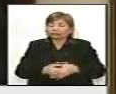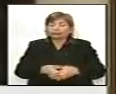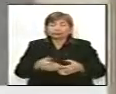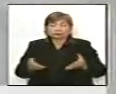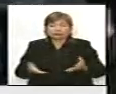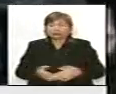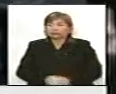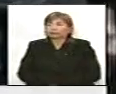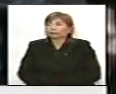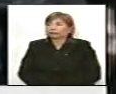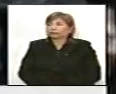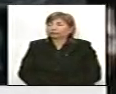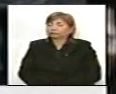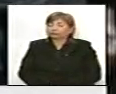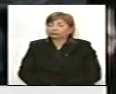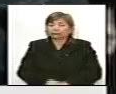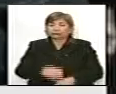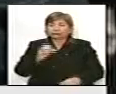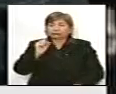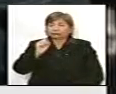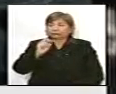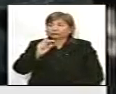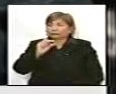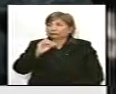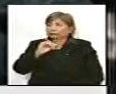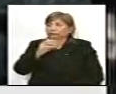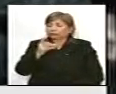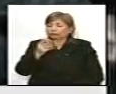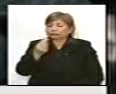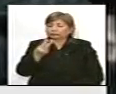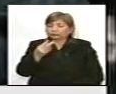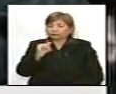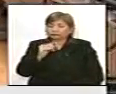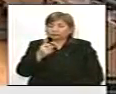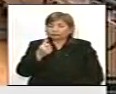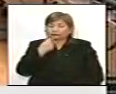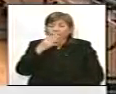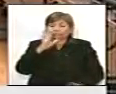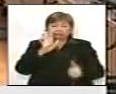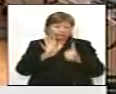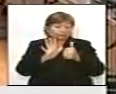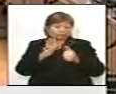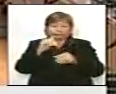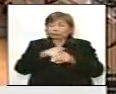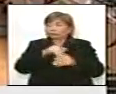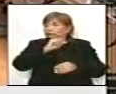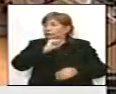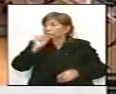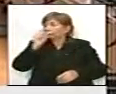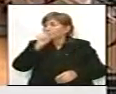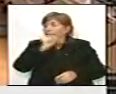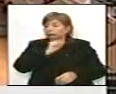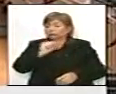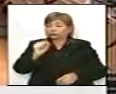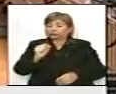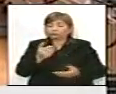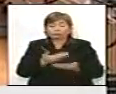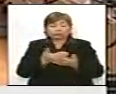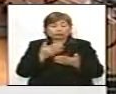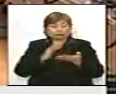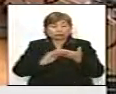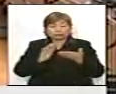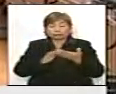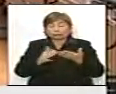nación. Sergio Dávila presentó una cuestión previa que fue aprobada con 6 votos a favor y 1 en contra. Se trata de subsanar